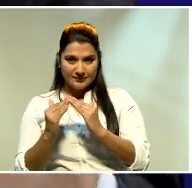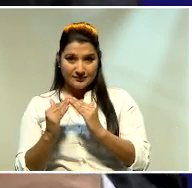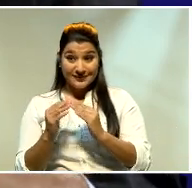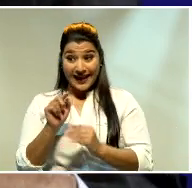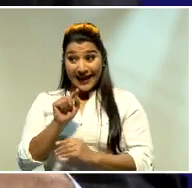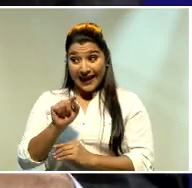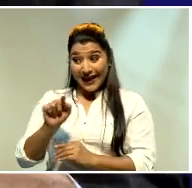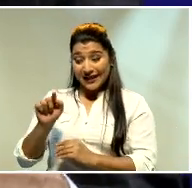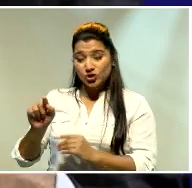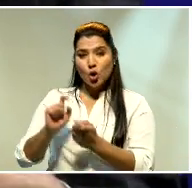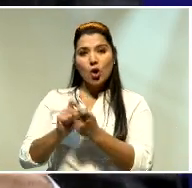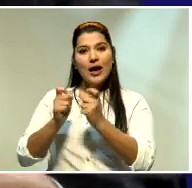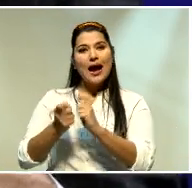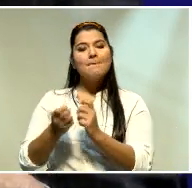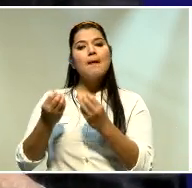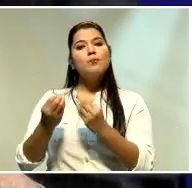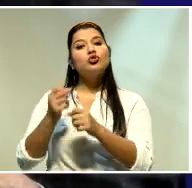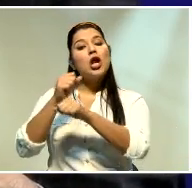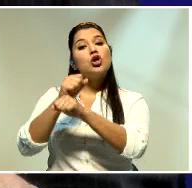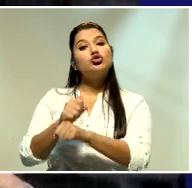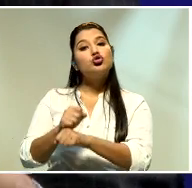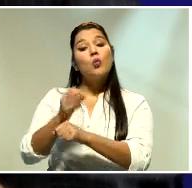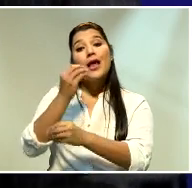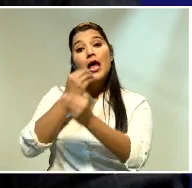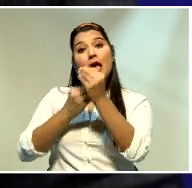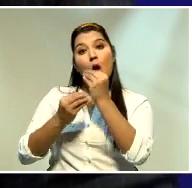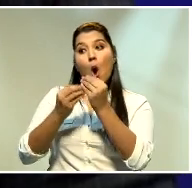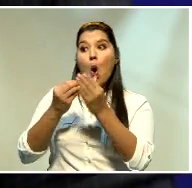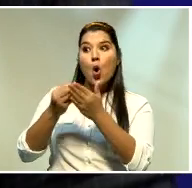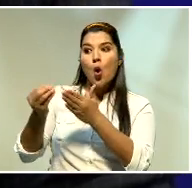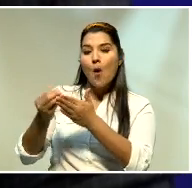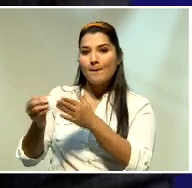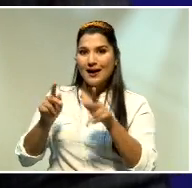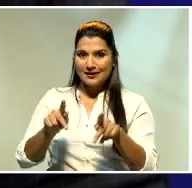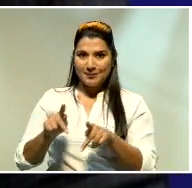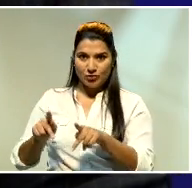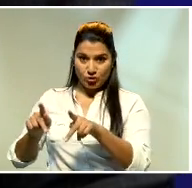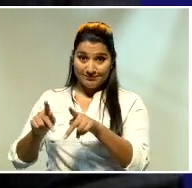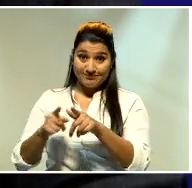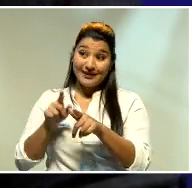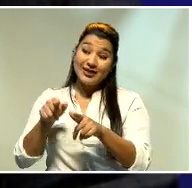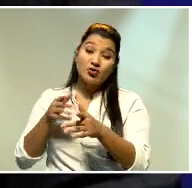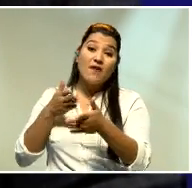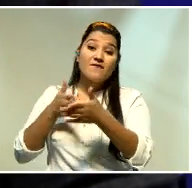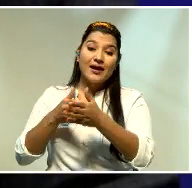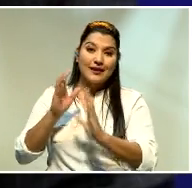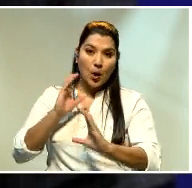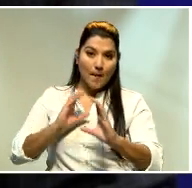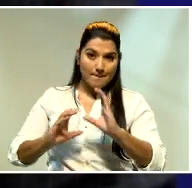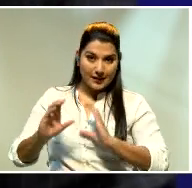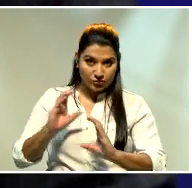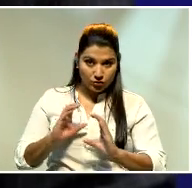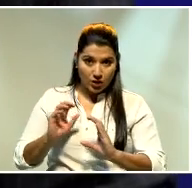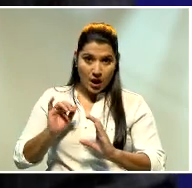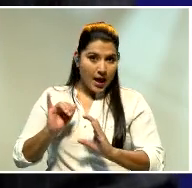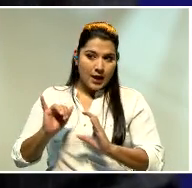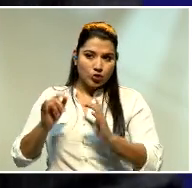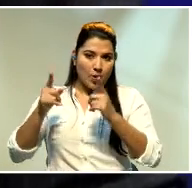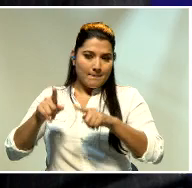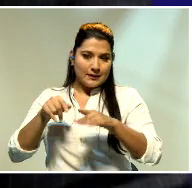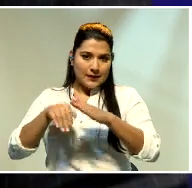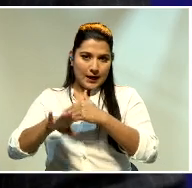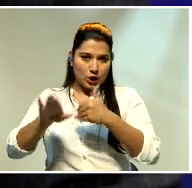ha cambiado mucho los hábitos de consumo de las personas y ha tenido un impacto en el comercio también. Y es una tendencia global en ese